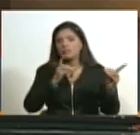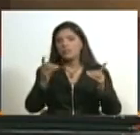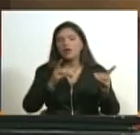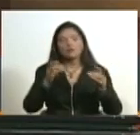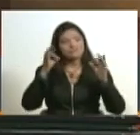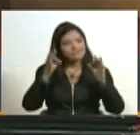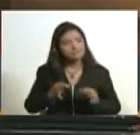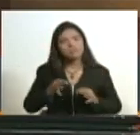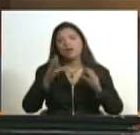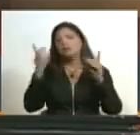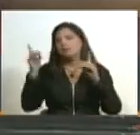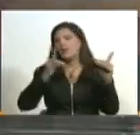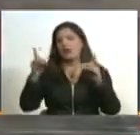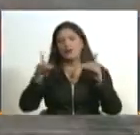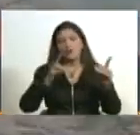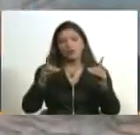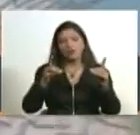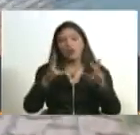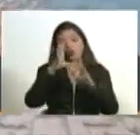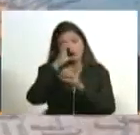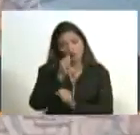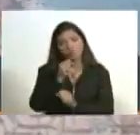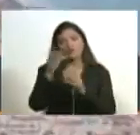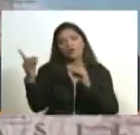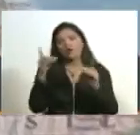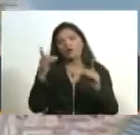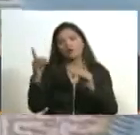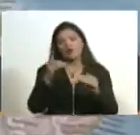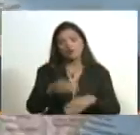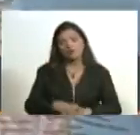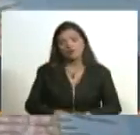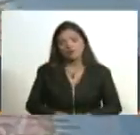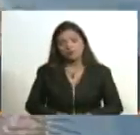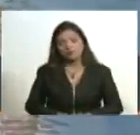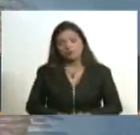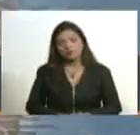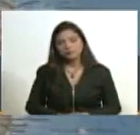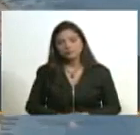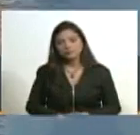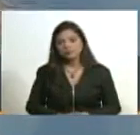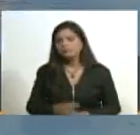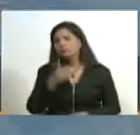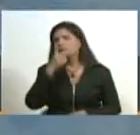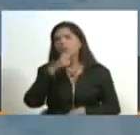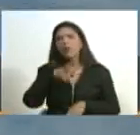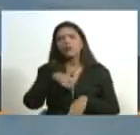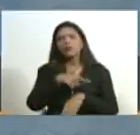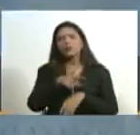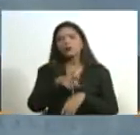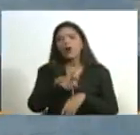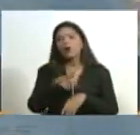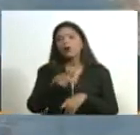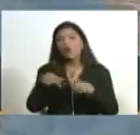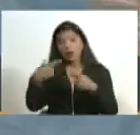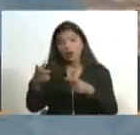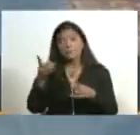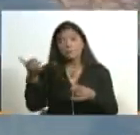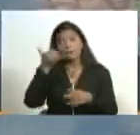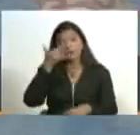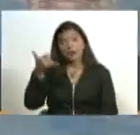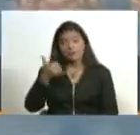un obsesionado del diálogo. Creo en el diálogo. Es más, te digo, si en una hora me llamara a mi teléfono el